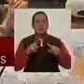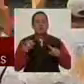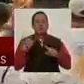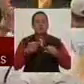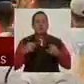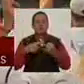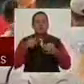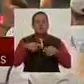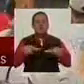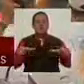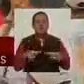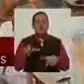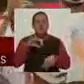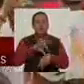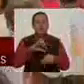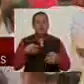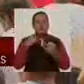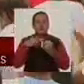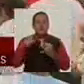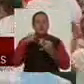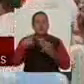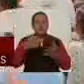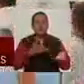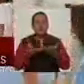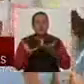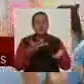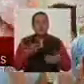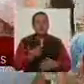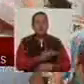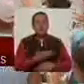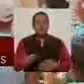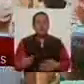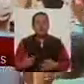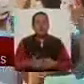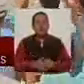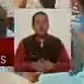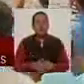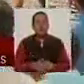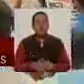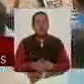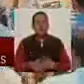salud, sino a los diferentes servicios del Estado. Quiero